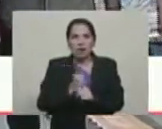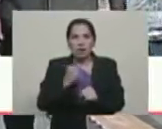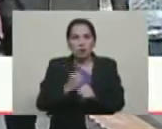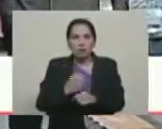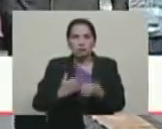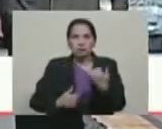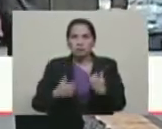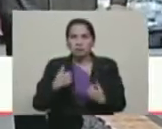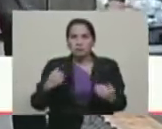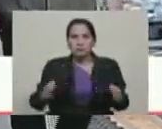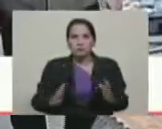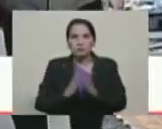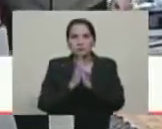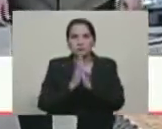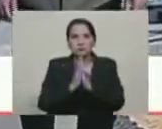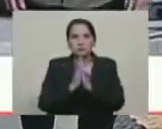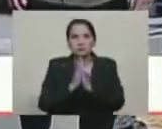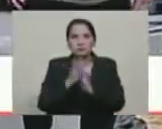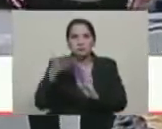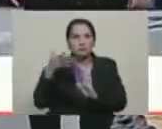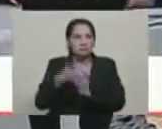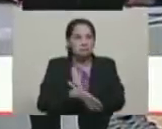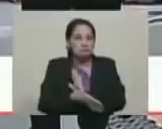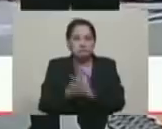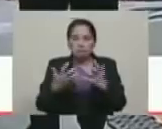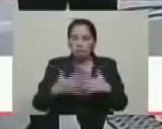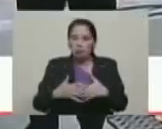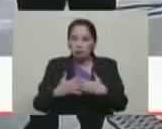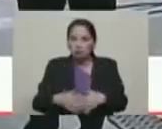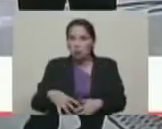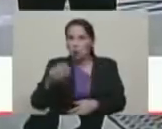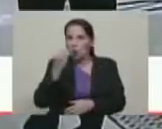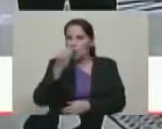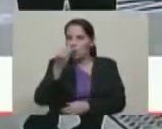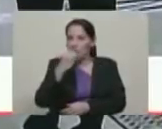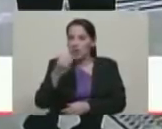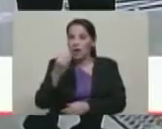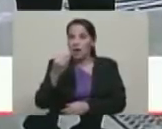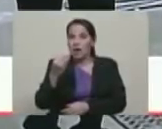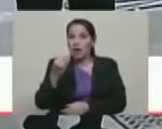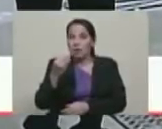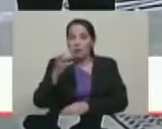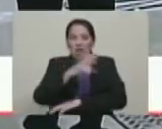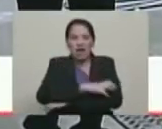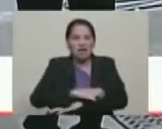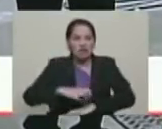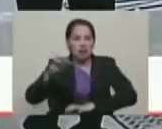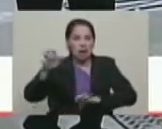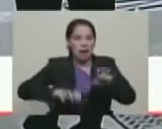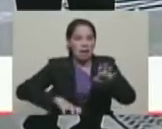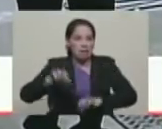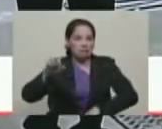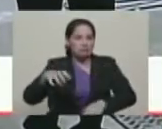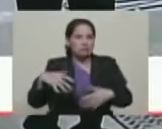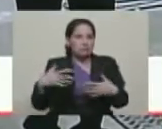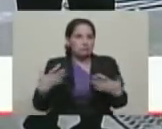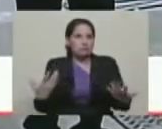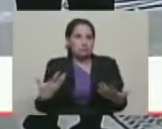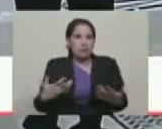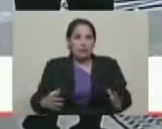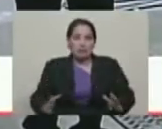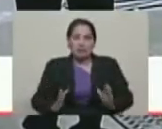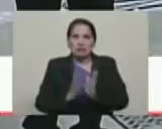santo, precisamente a la planta de producción de alimentos para animales, que está en la zona industrial de Santa